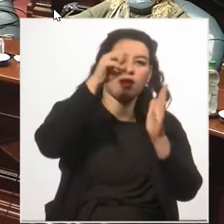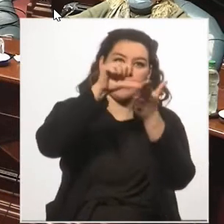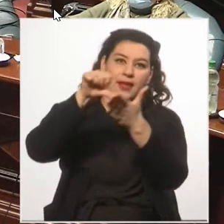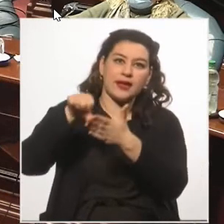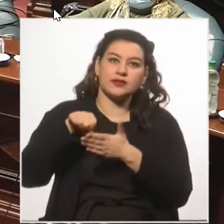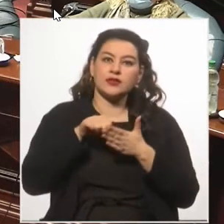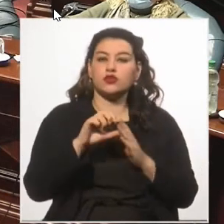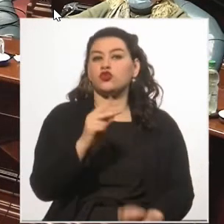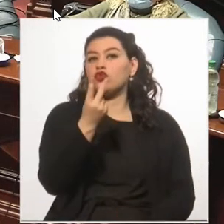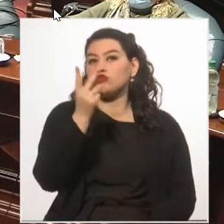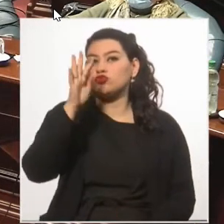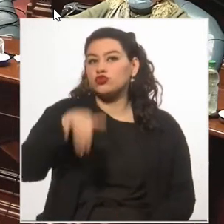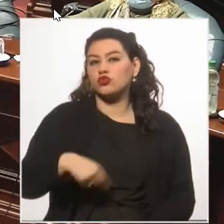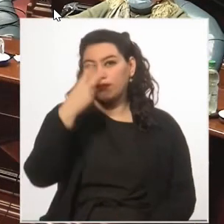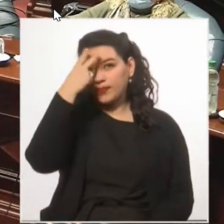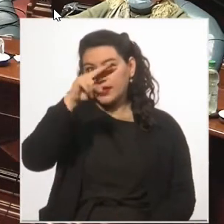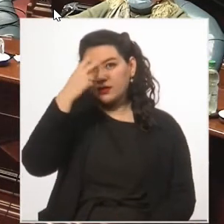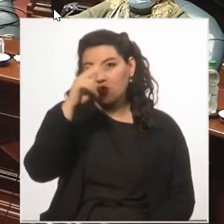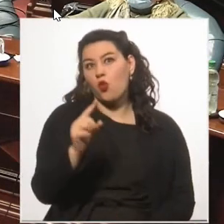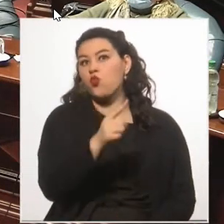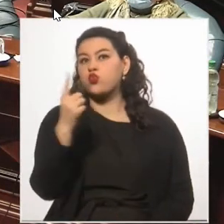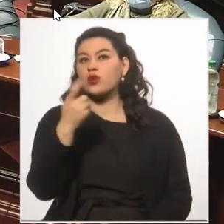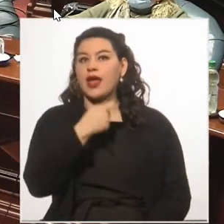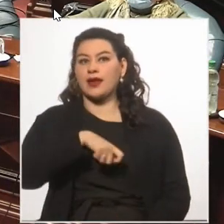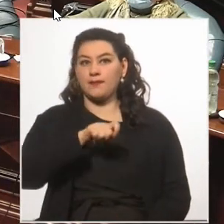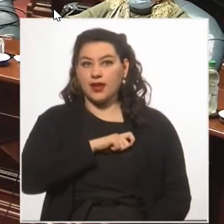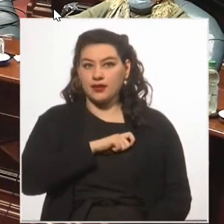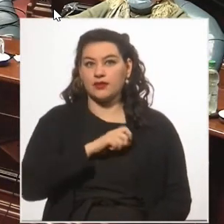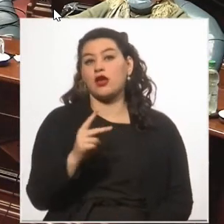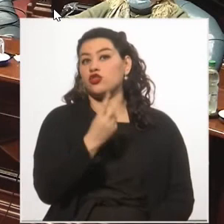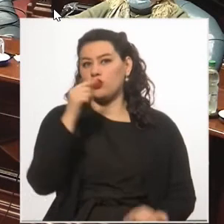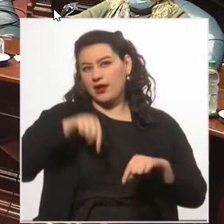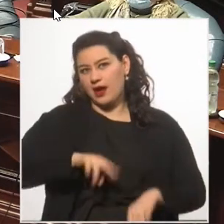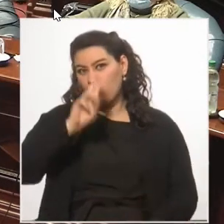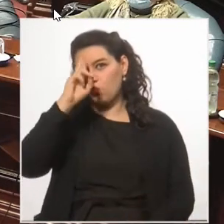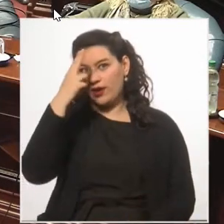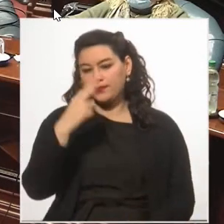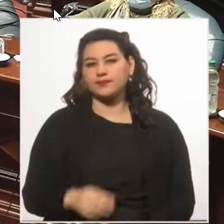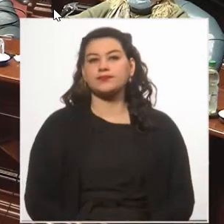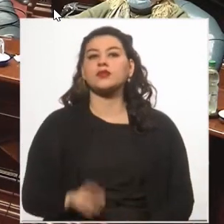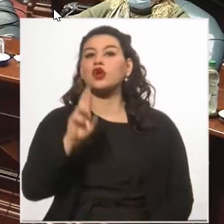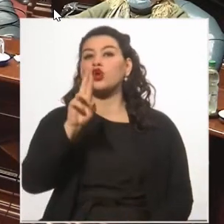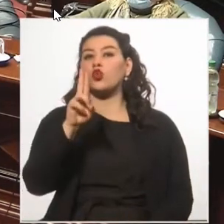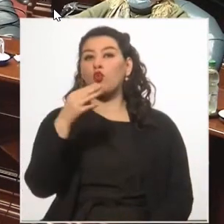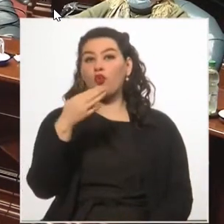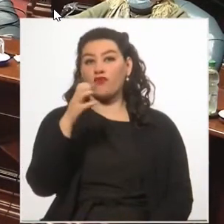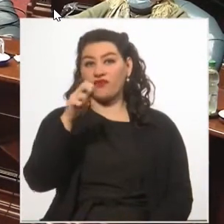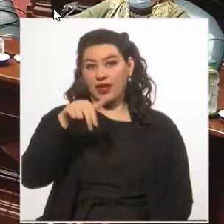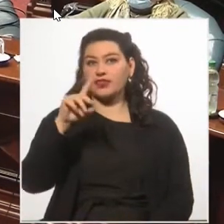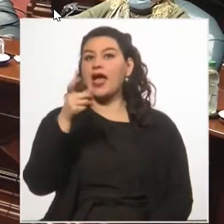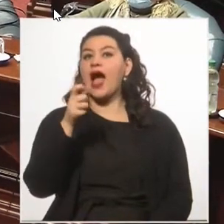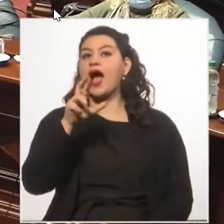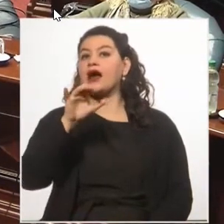entre las cuales 2 fueron en México y 1 en España, y 2 en Uruguay. Rubén Darío